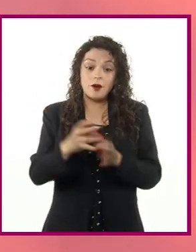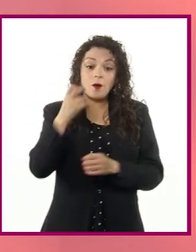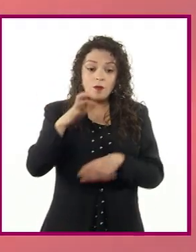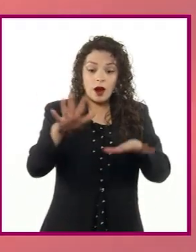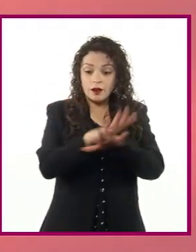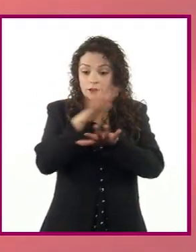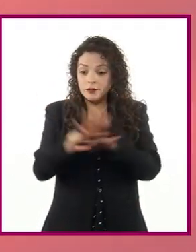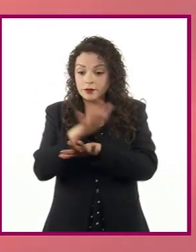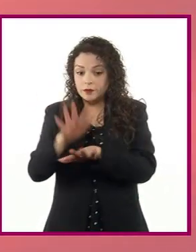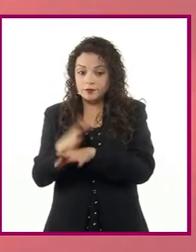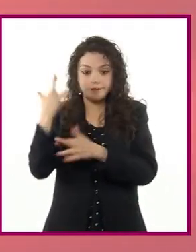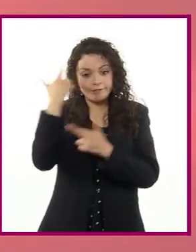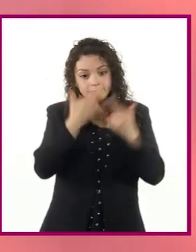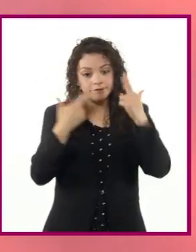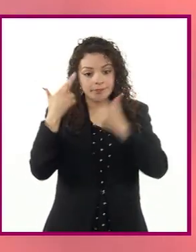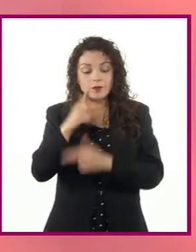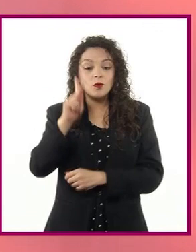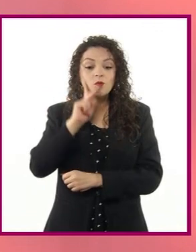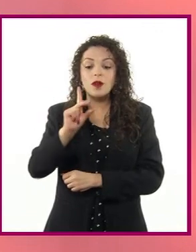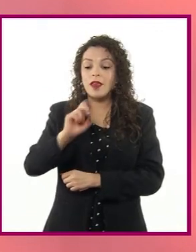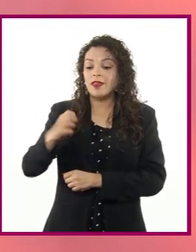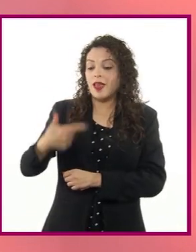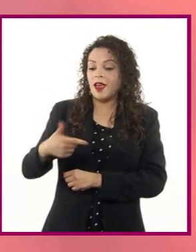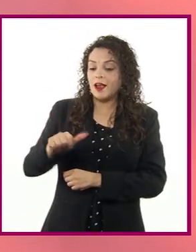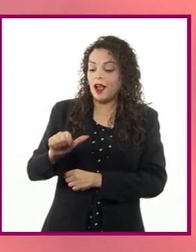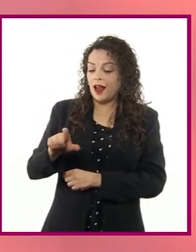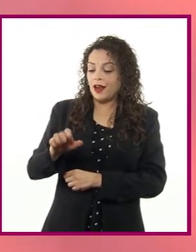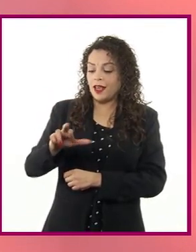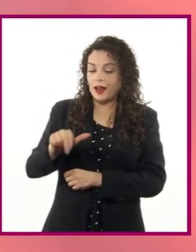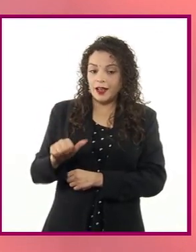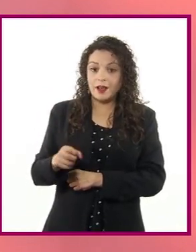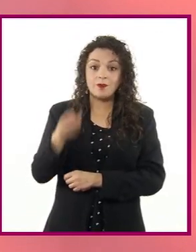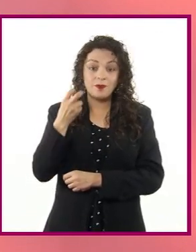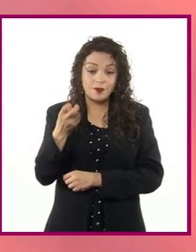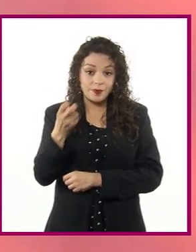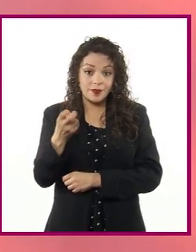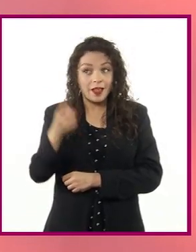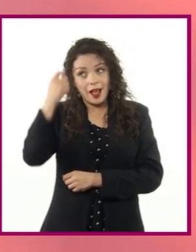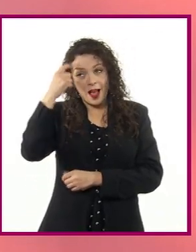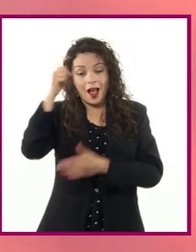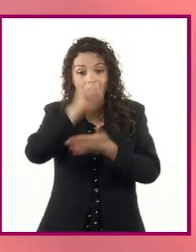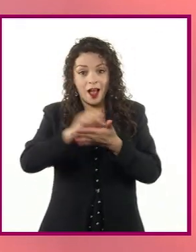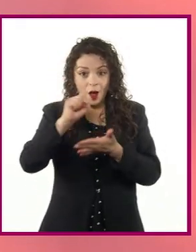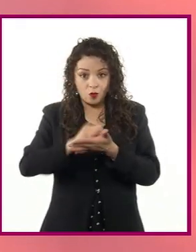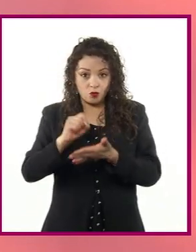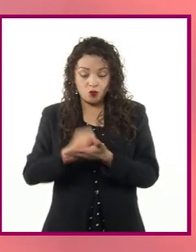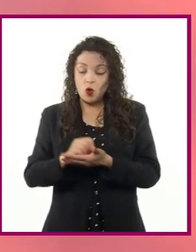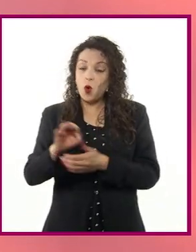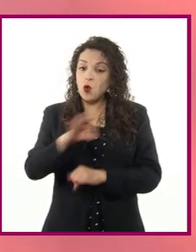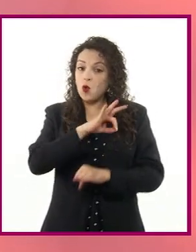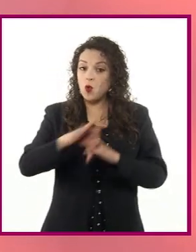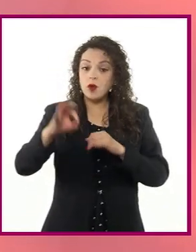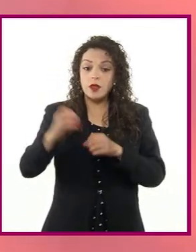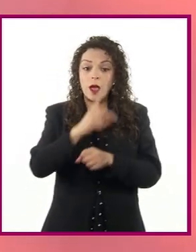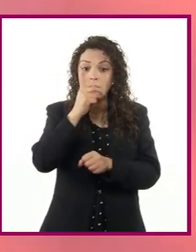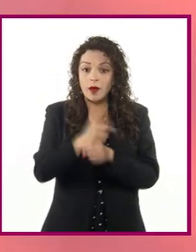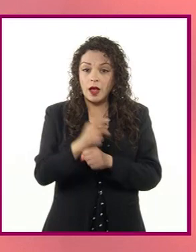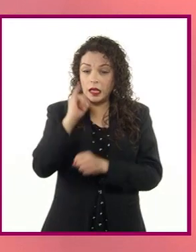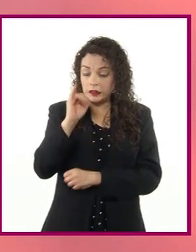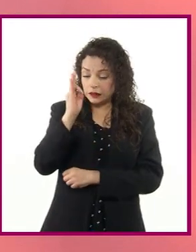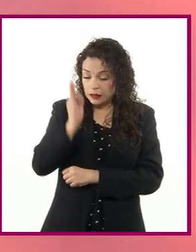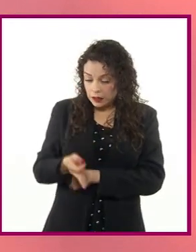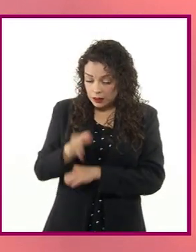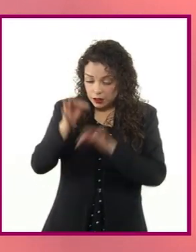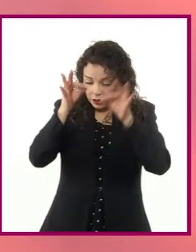de galeras. Es en este momento en que el autor tiene la última oportunidad de aceptar o rechazar